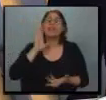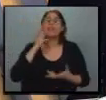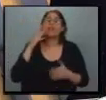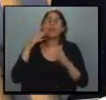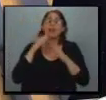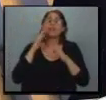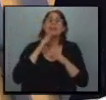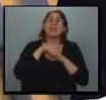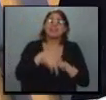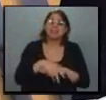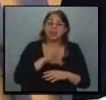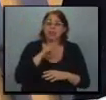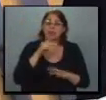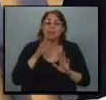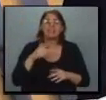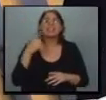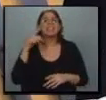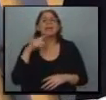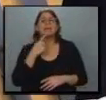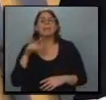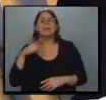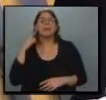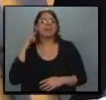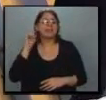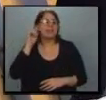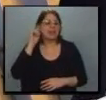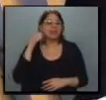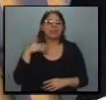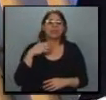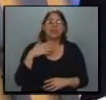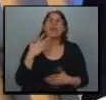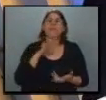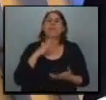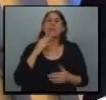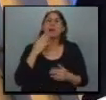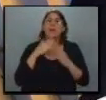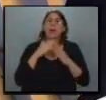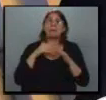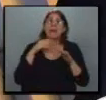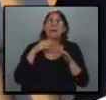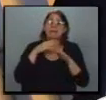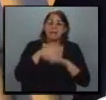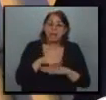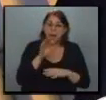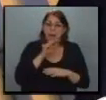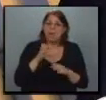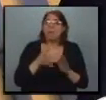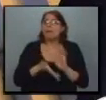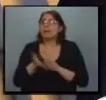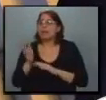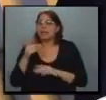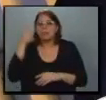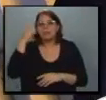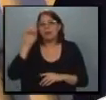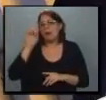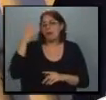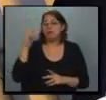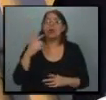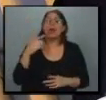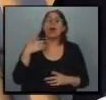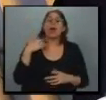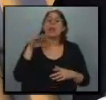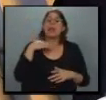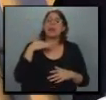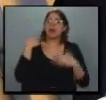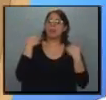robo que se registra en el Gran Buenos Aires. Es el momento más vulnerable, ¿no? Uh-huh. Cuando uno ingresa al hogar o cuando está saliendo por ahí pensando en otra cosa, también aprovechan